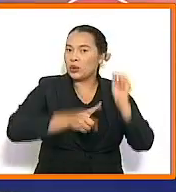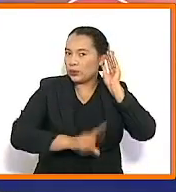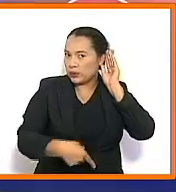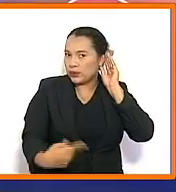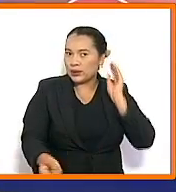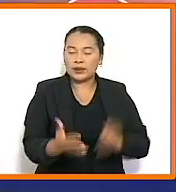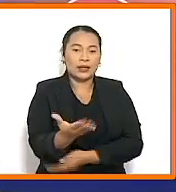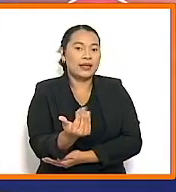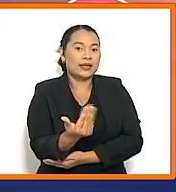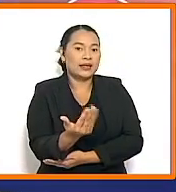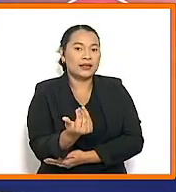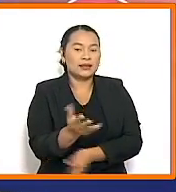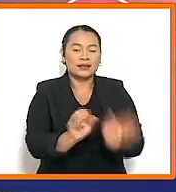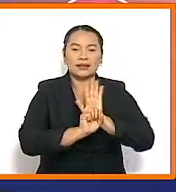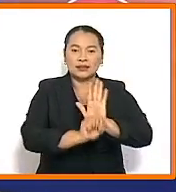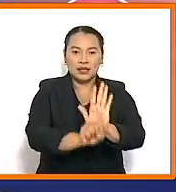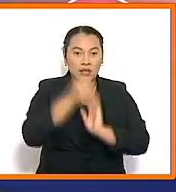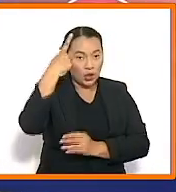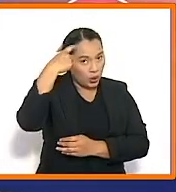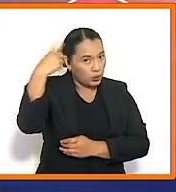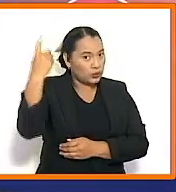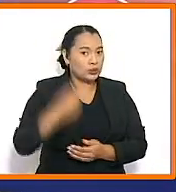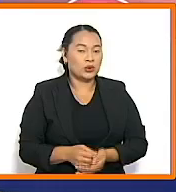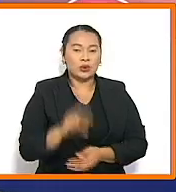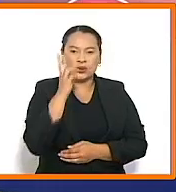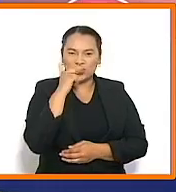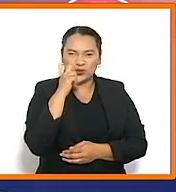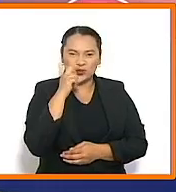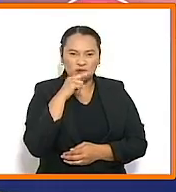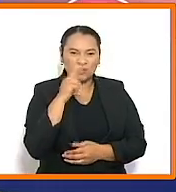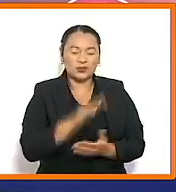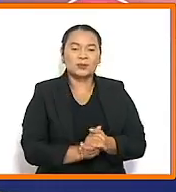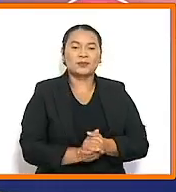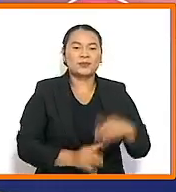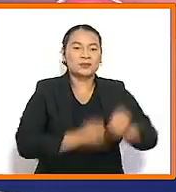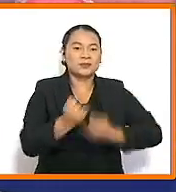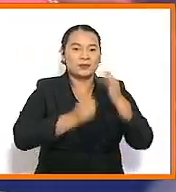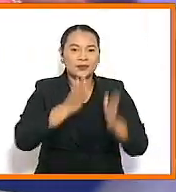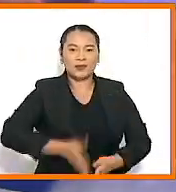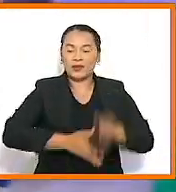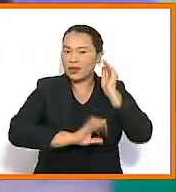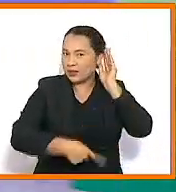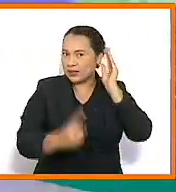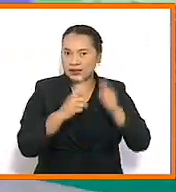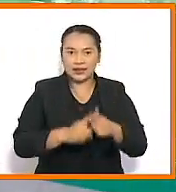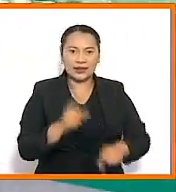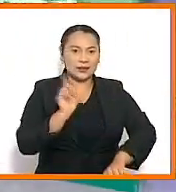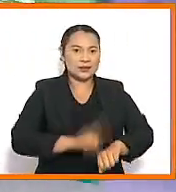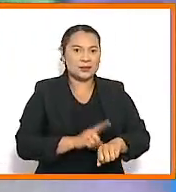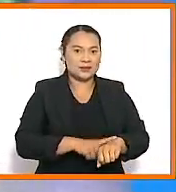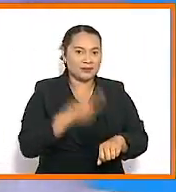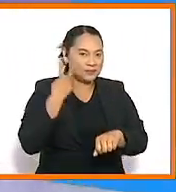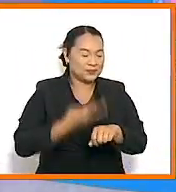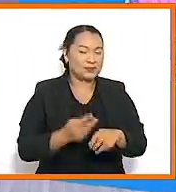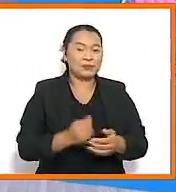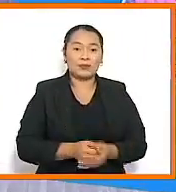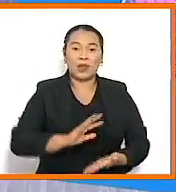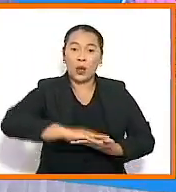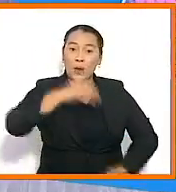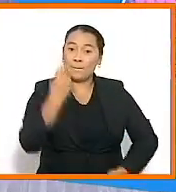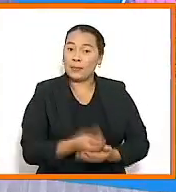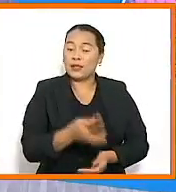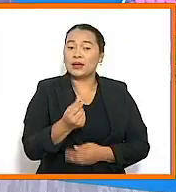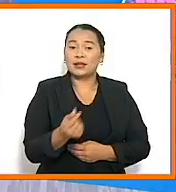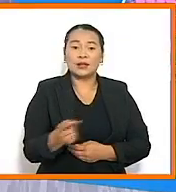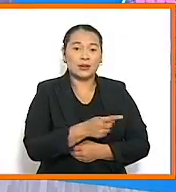diaria es el 15 con su símbolo de señor ratón. Pero si eres jugador para MultiX, vamos a conocer cómo vas a multiplicar tu